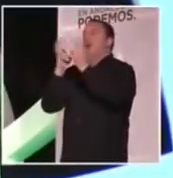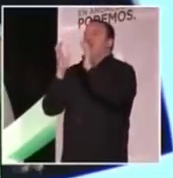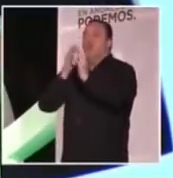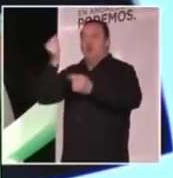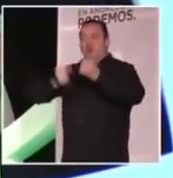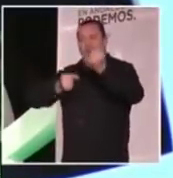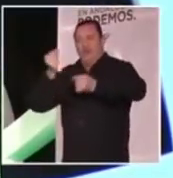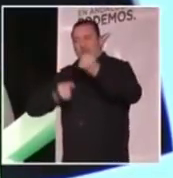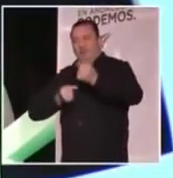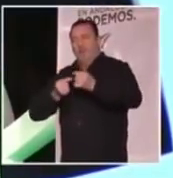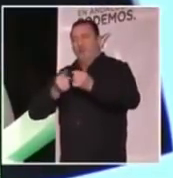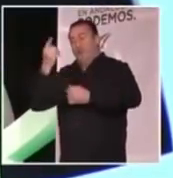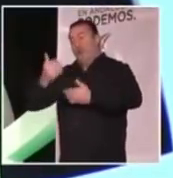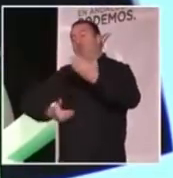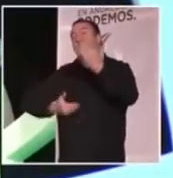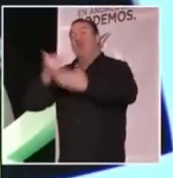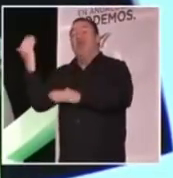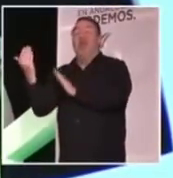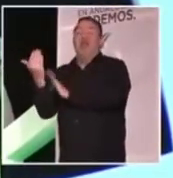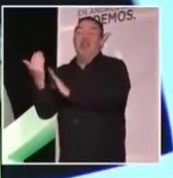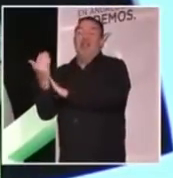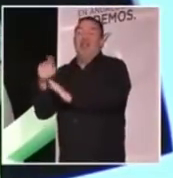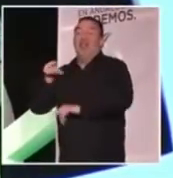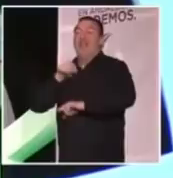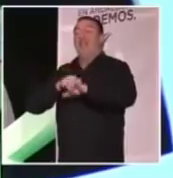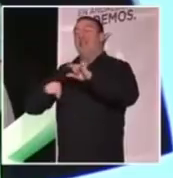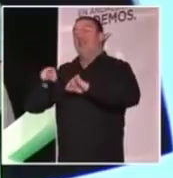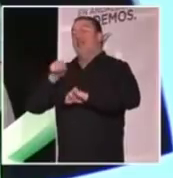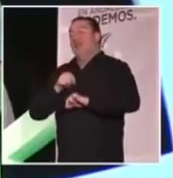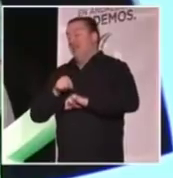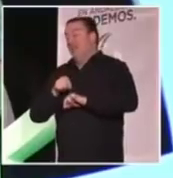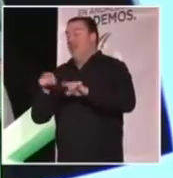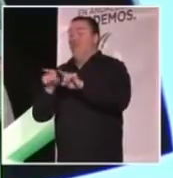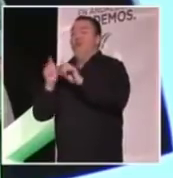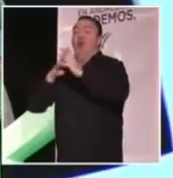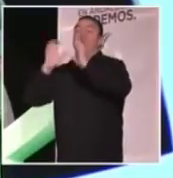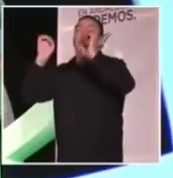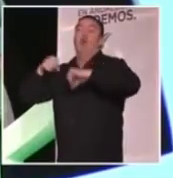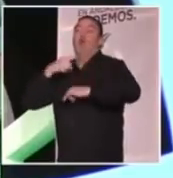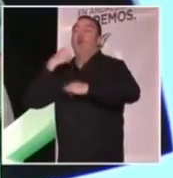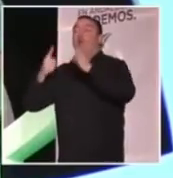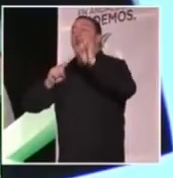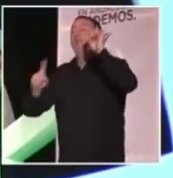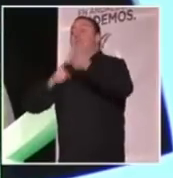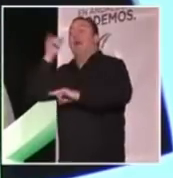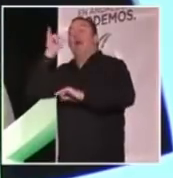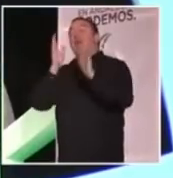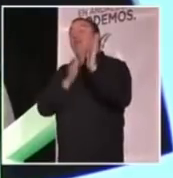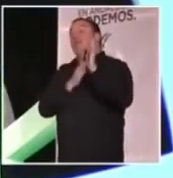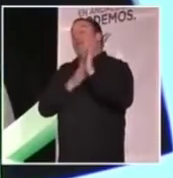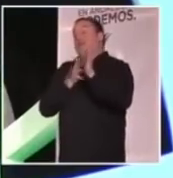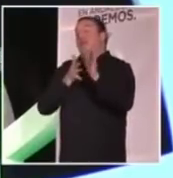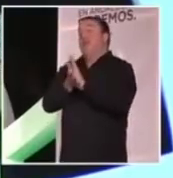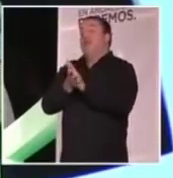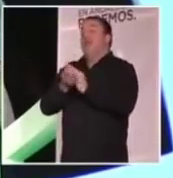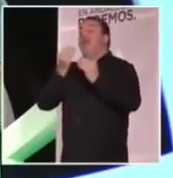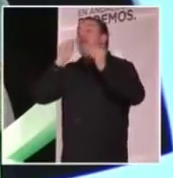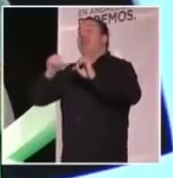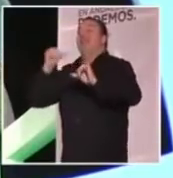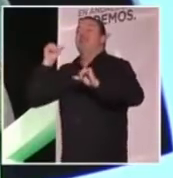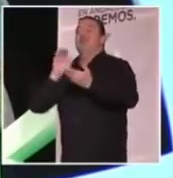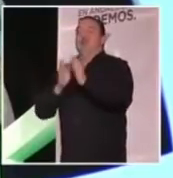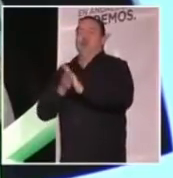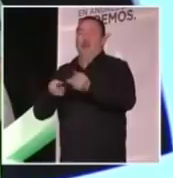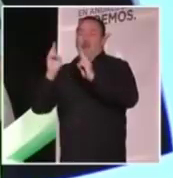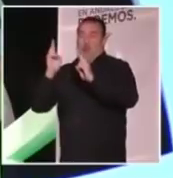presupuestos que un periódico de la derecha definía como el acuerdo más de izquierdas en toda la historia de la democracia española.